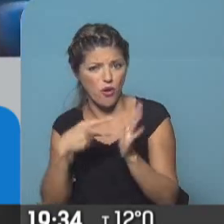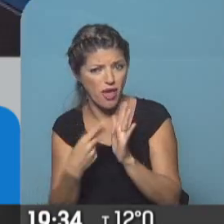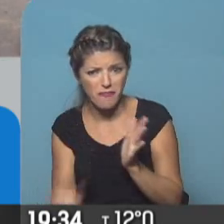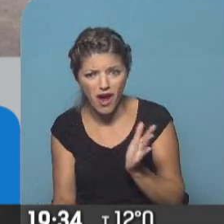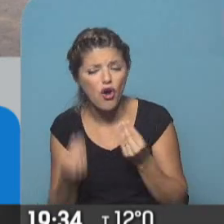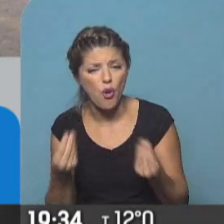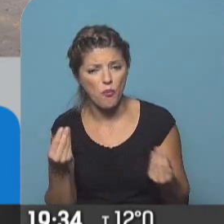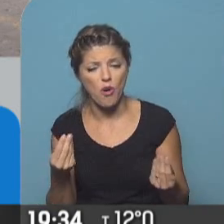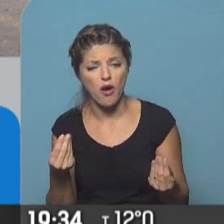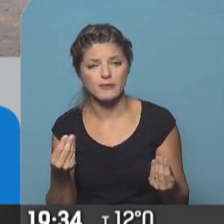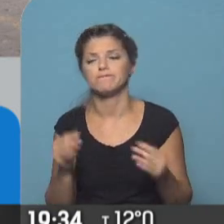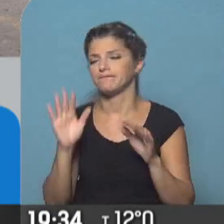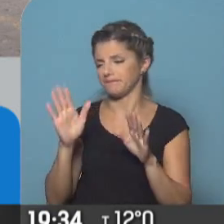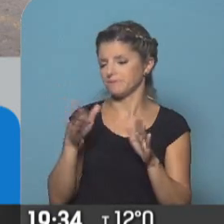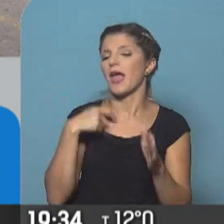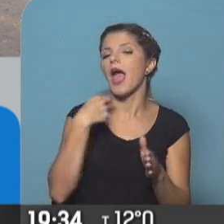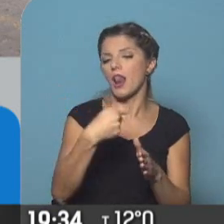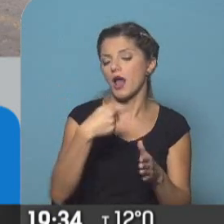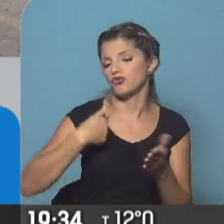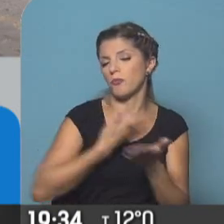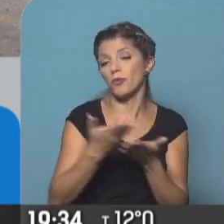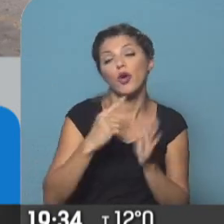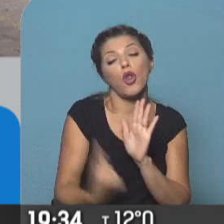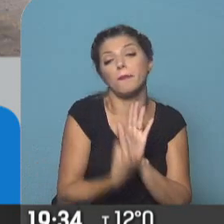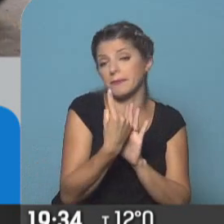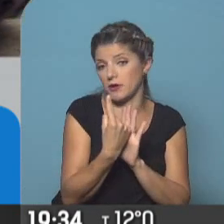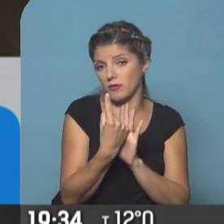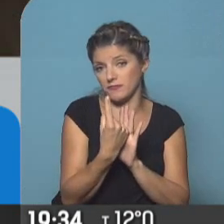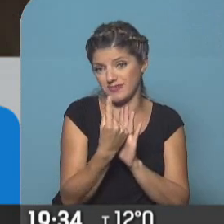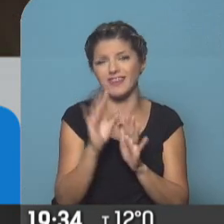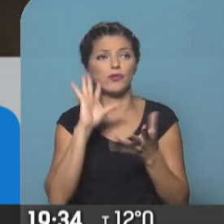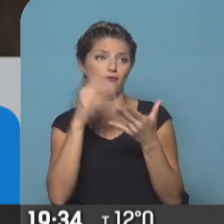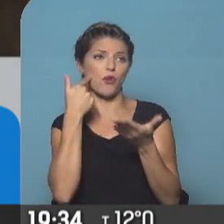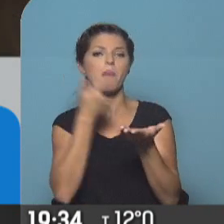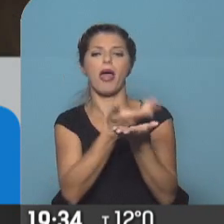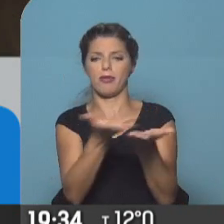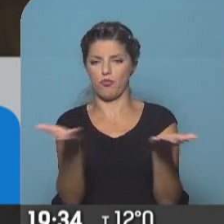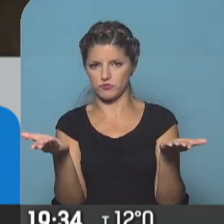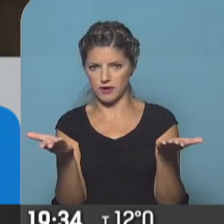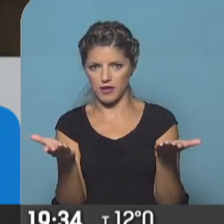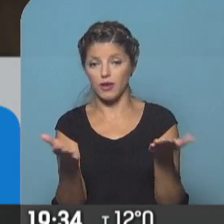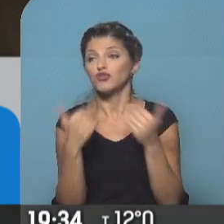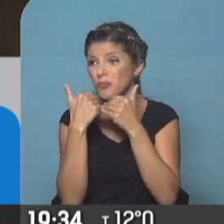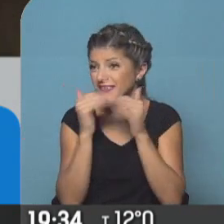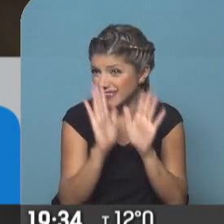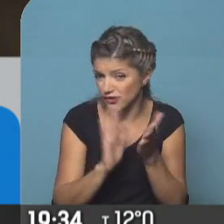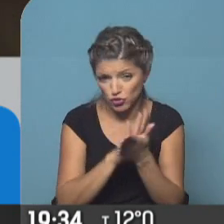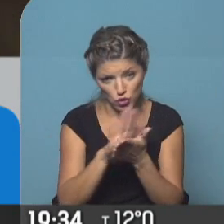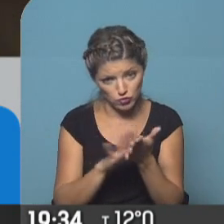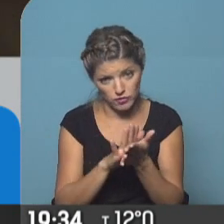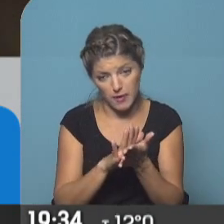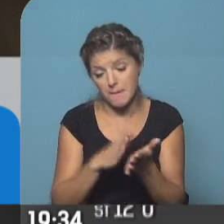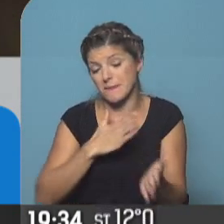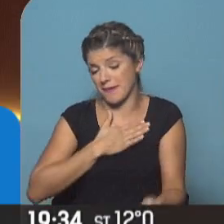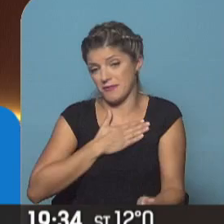obviamente lo primero que hay que hacer por una cuestión de efecto de demostración. No sé si con eso alcanza, yo diría que no.